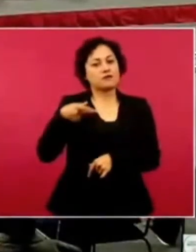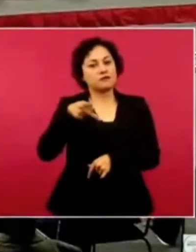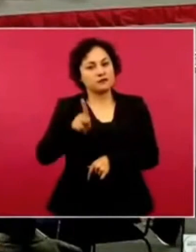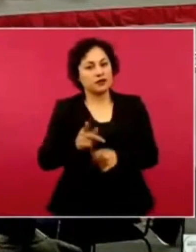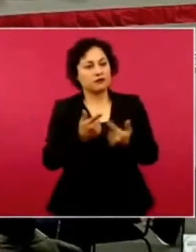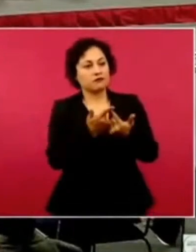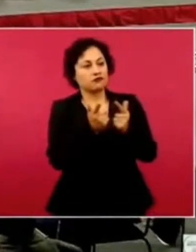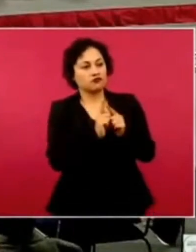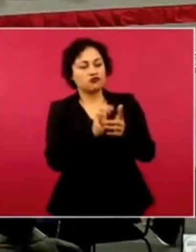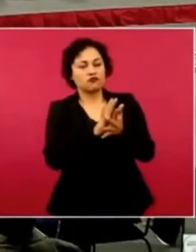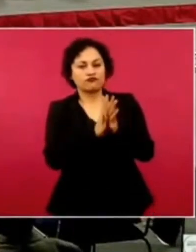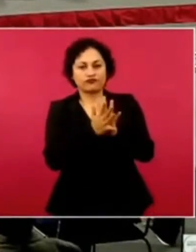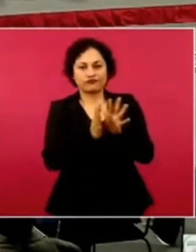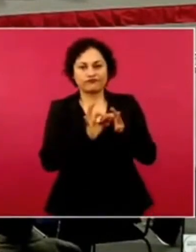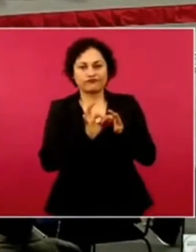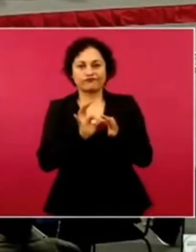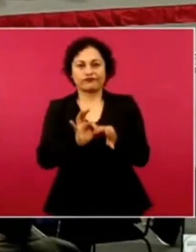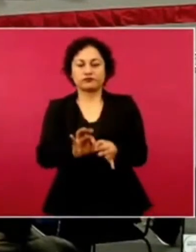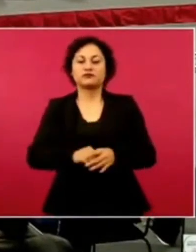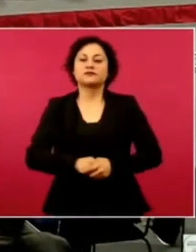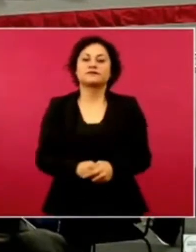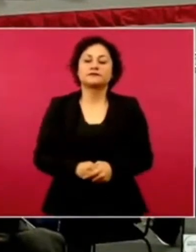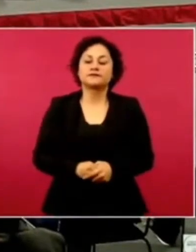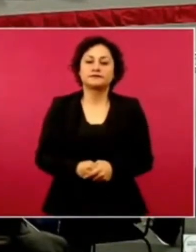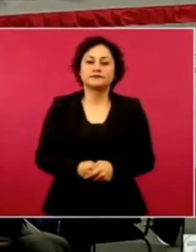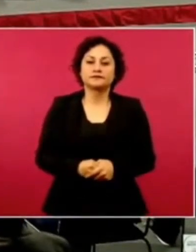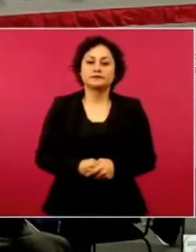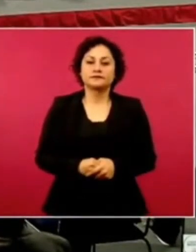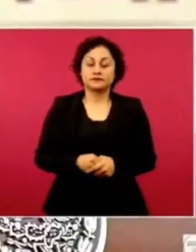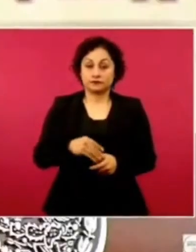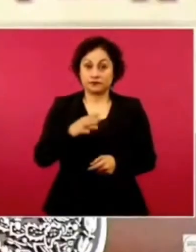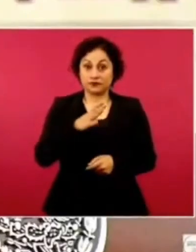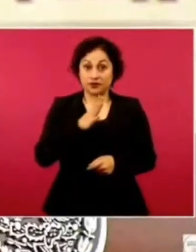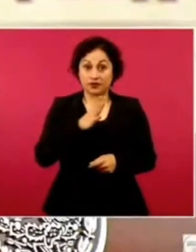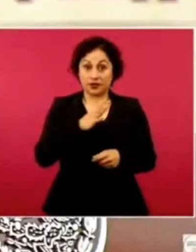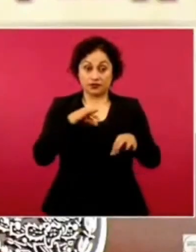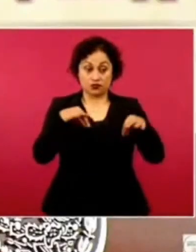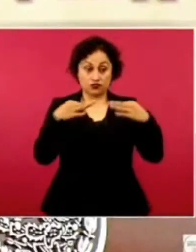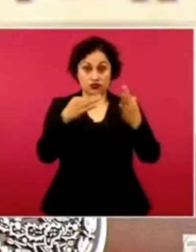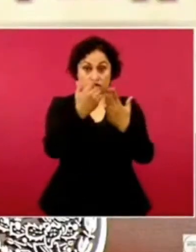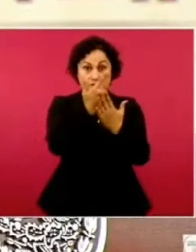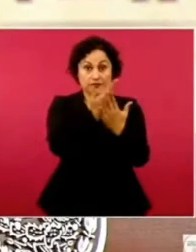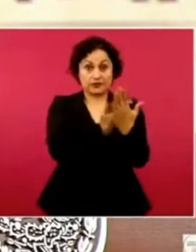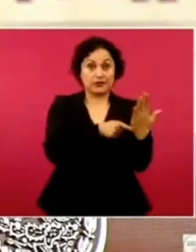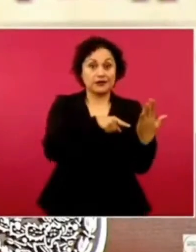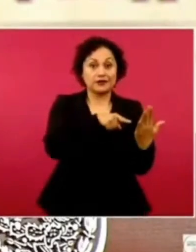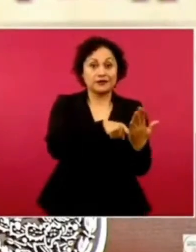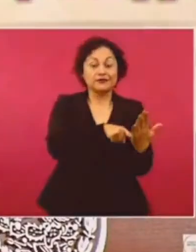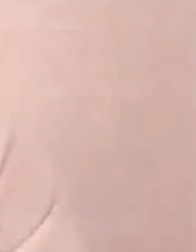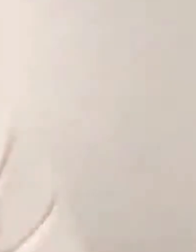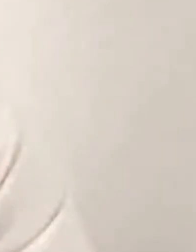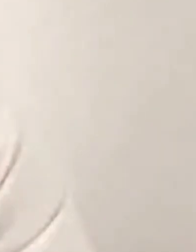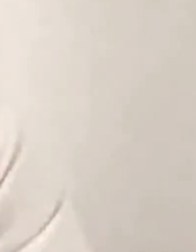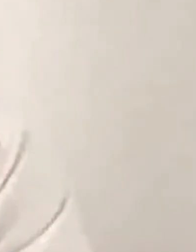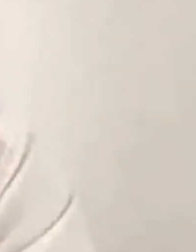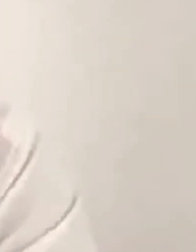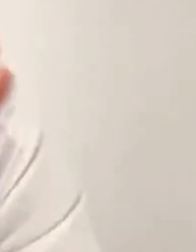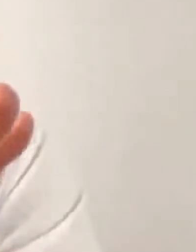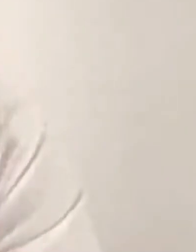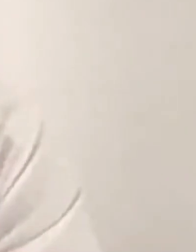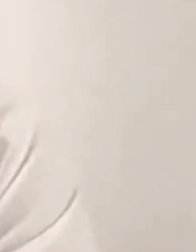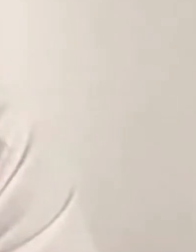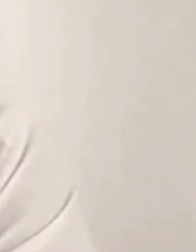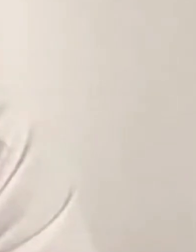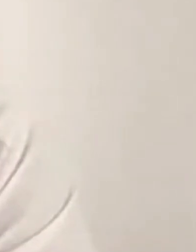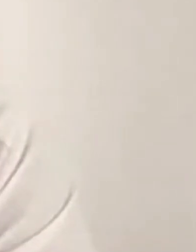Tenemos un listado. Bueno, hay que decir, mi querido Jaime, que esto es más